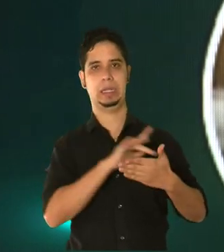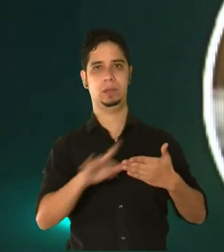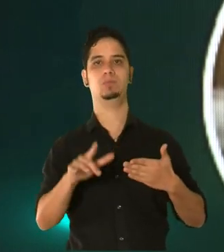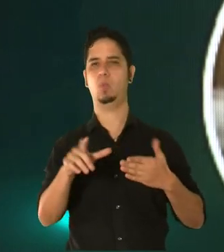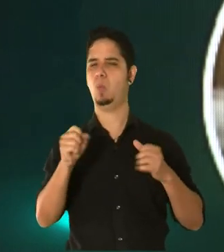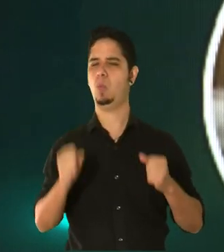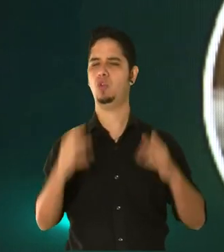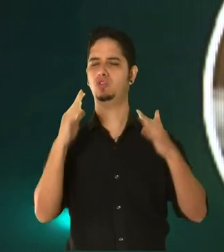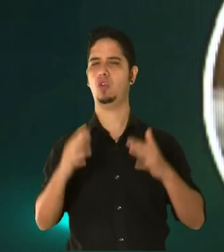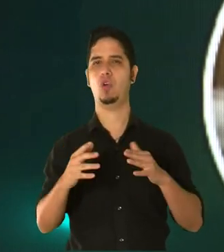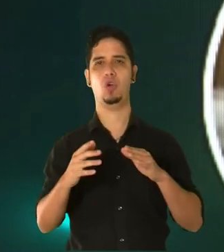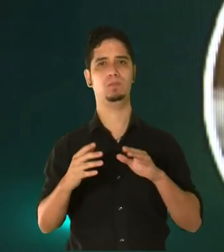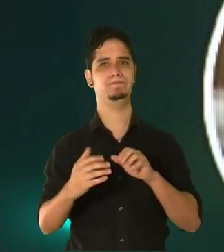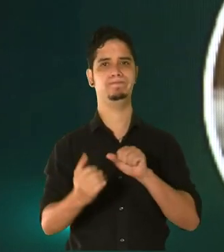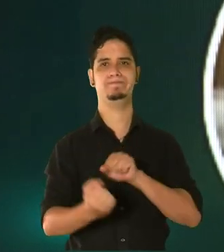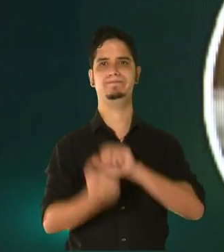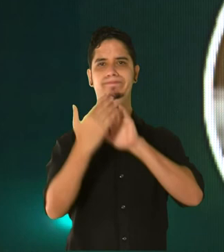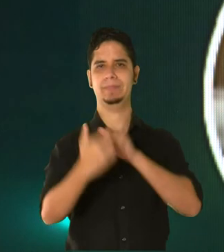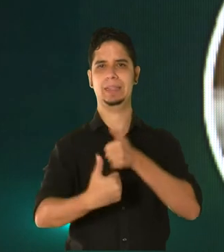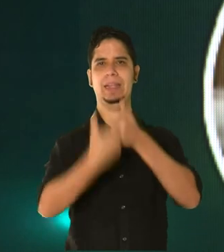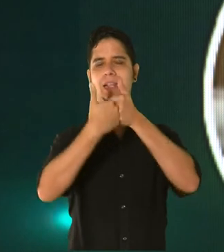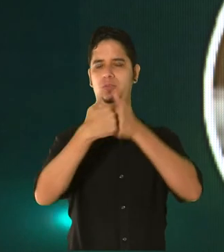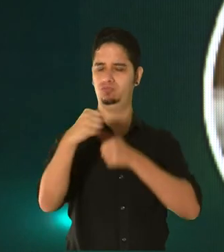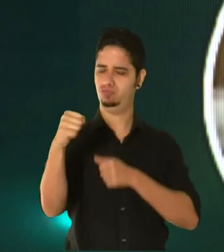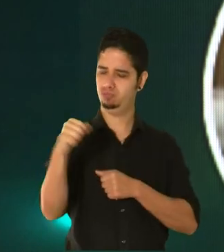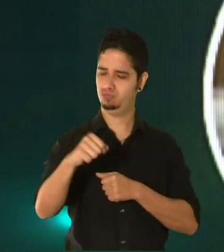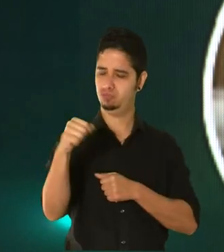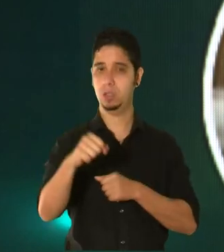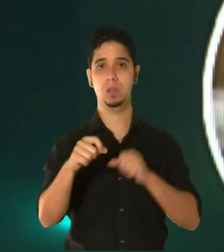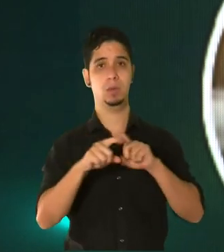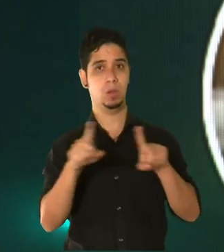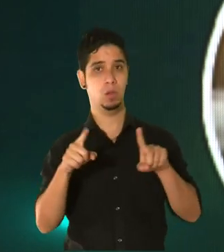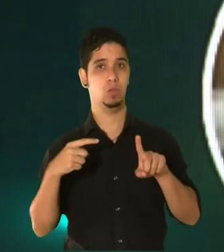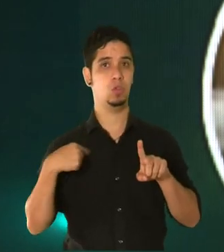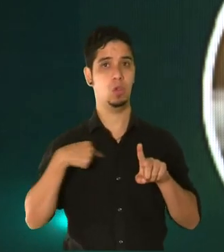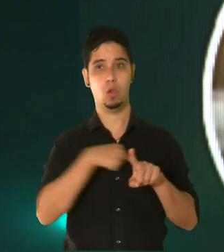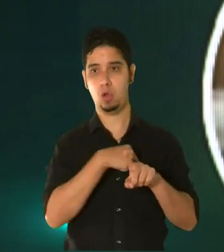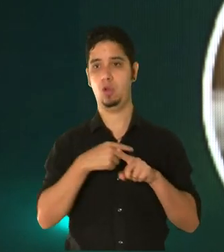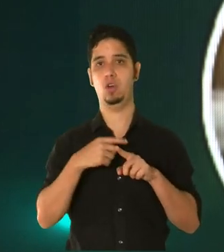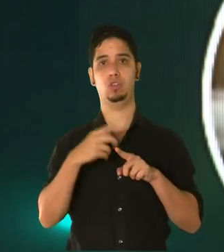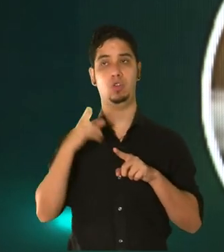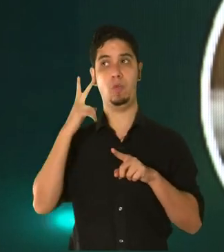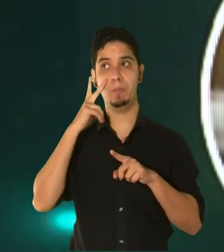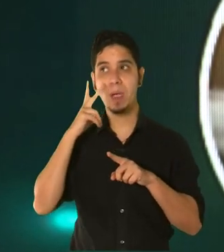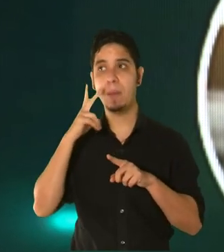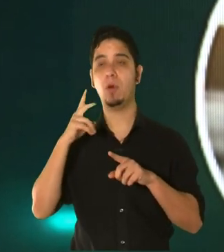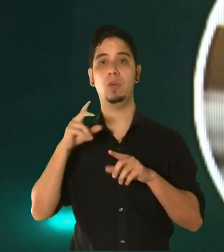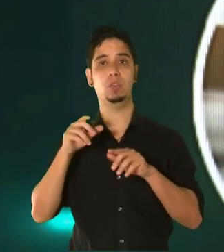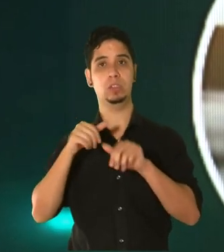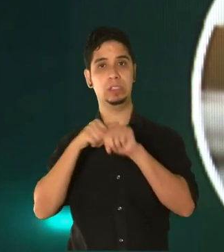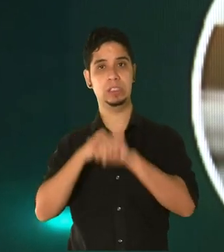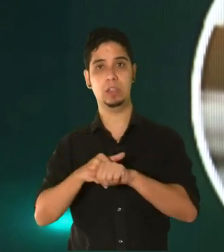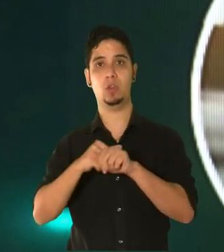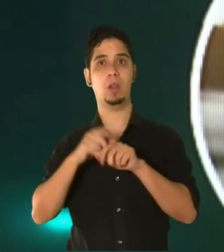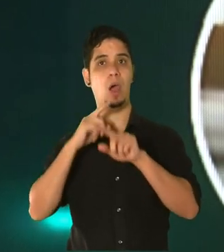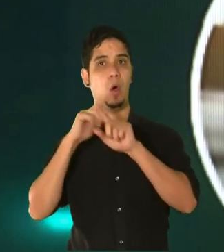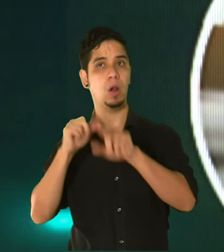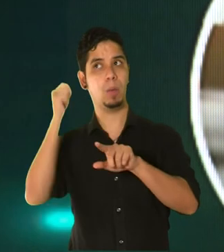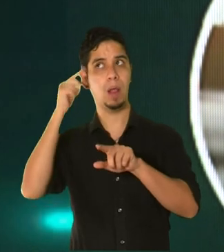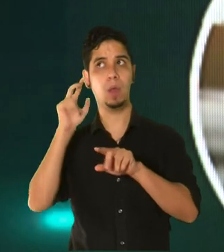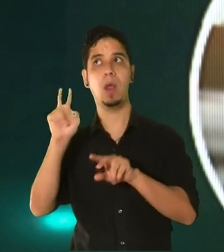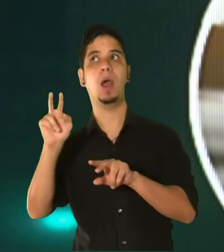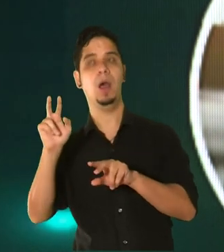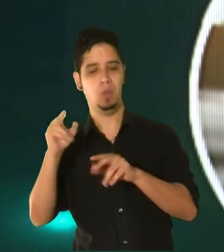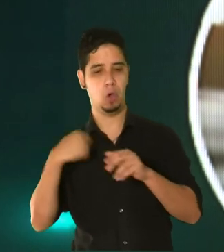caso hemos tenido la habilidad de ir adaptando nuestra operación según los distintos cambios en un ha ido evolucionando la situación